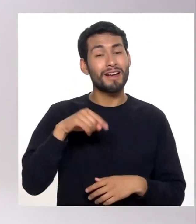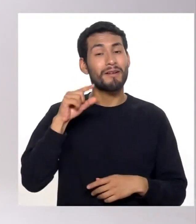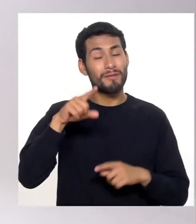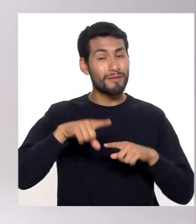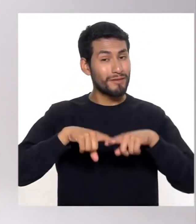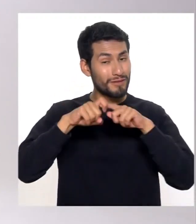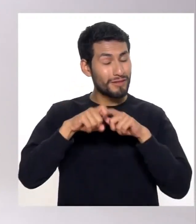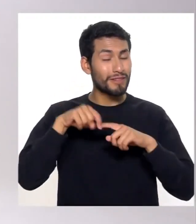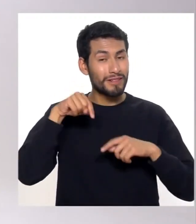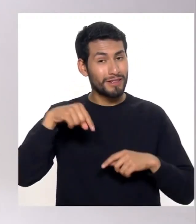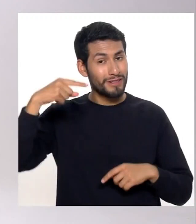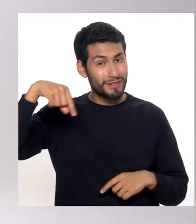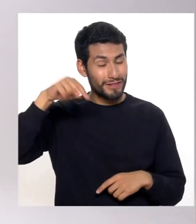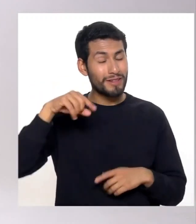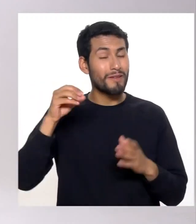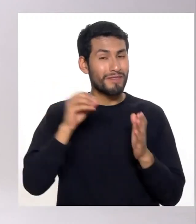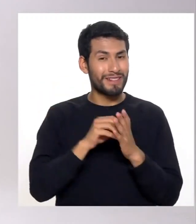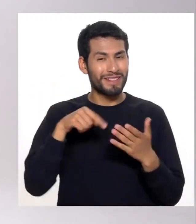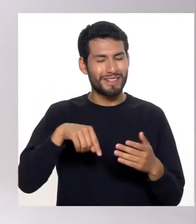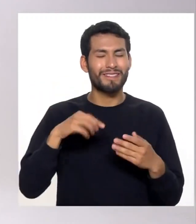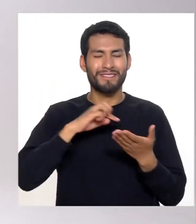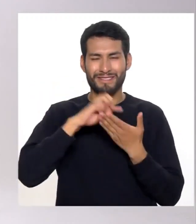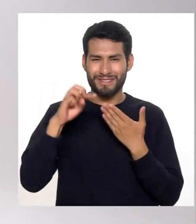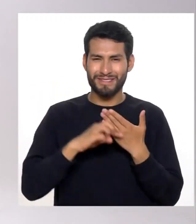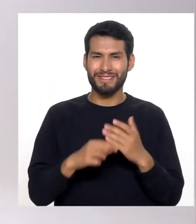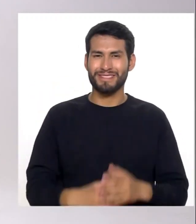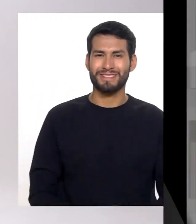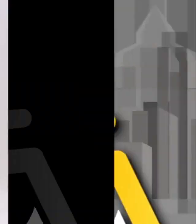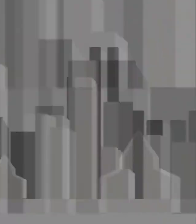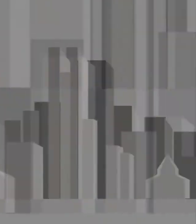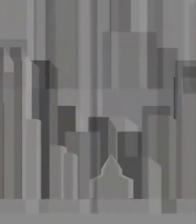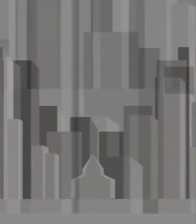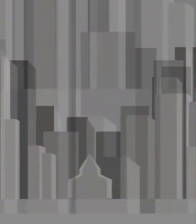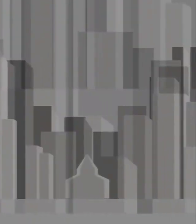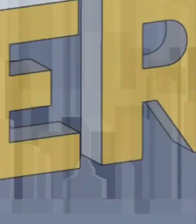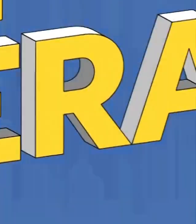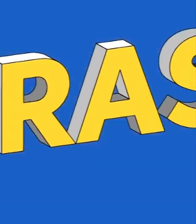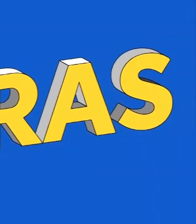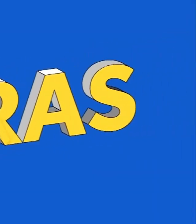vamos a una pequeña pausa y estamos regresando con más aquí en el programa.